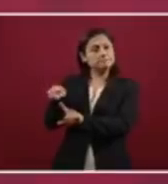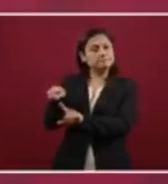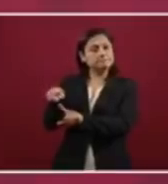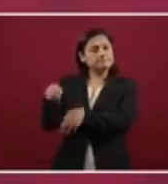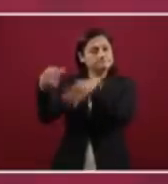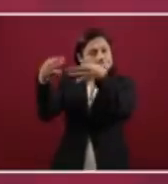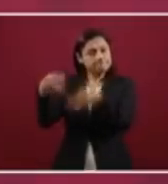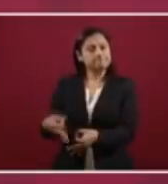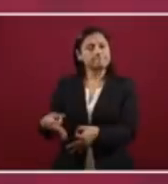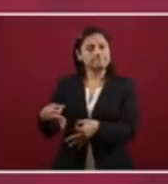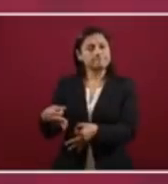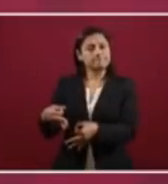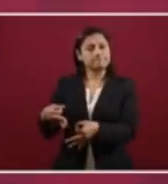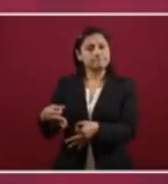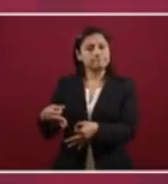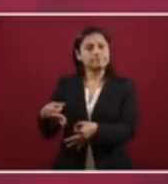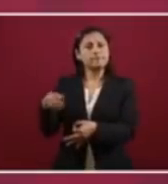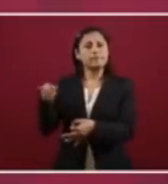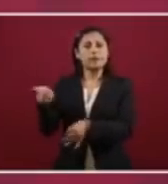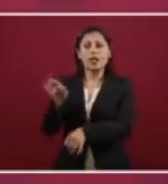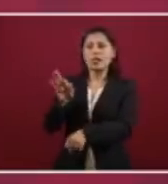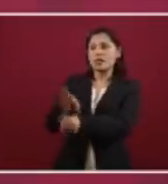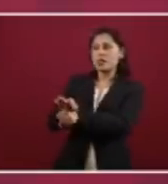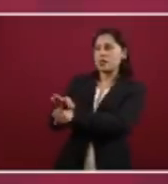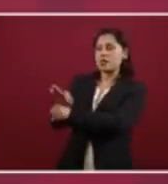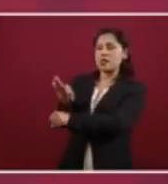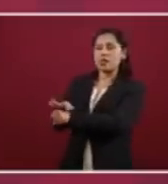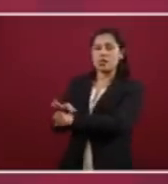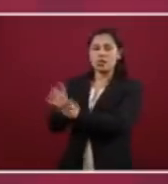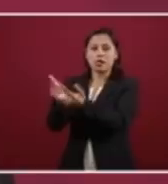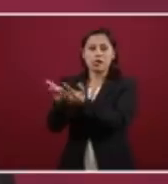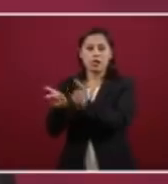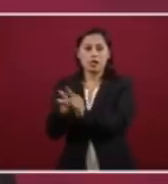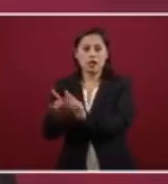que no representa a grupos de intereses creados